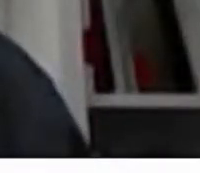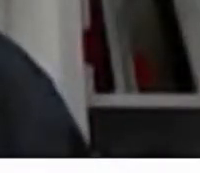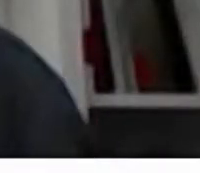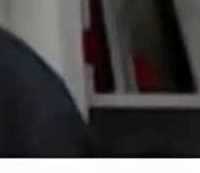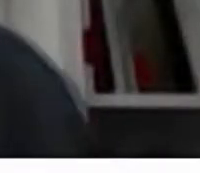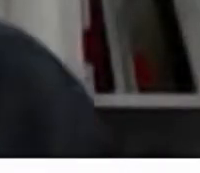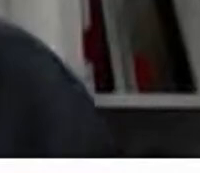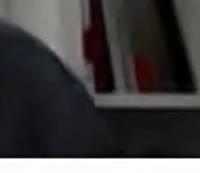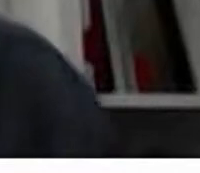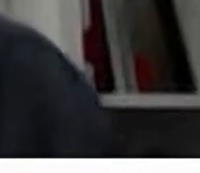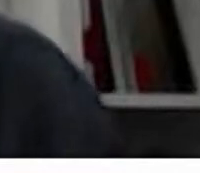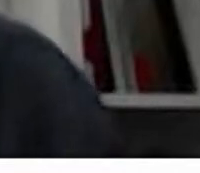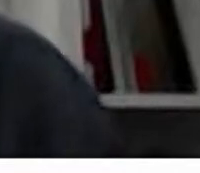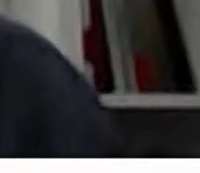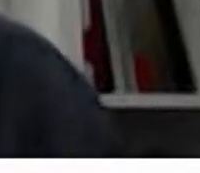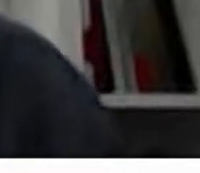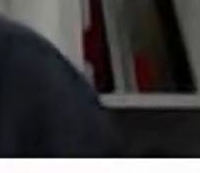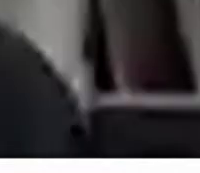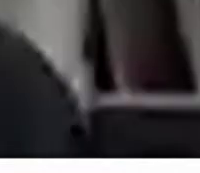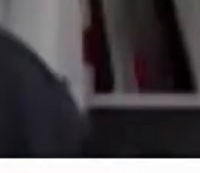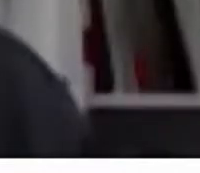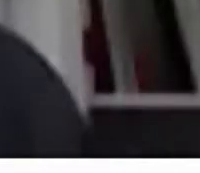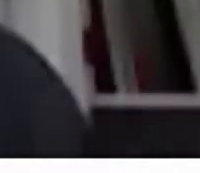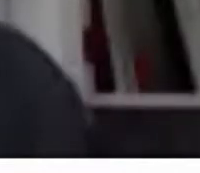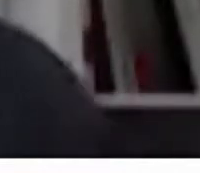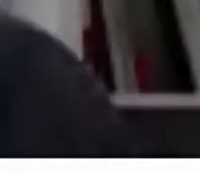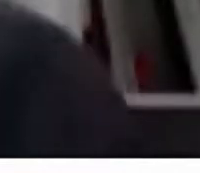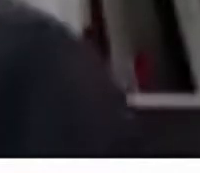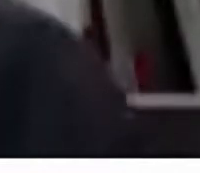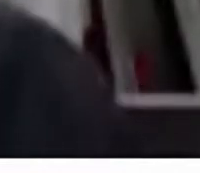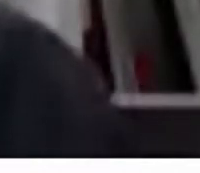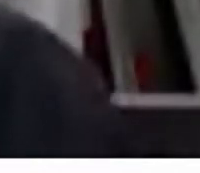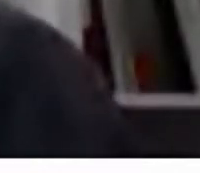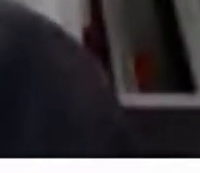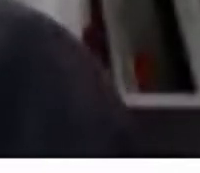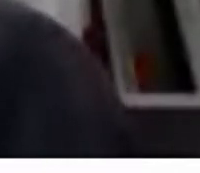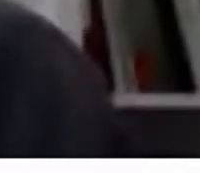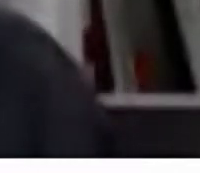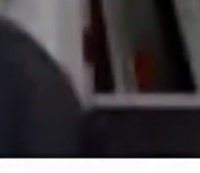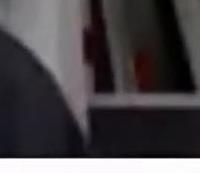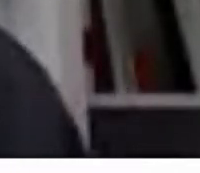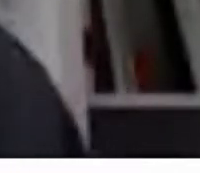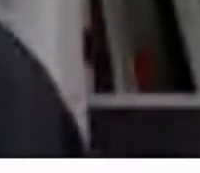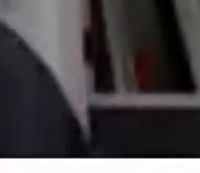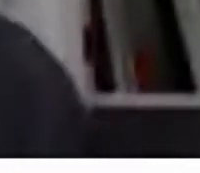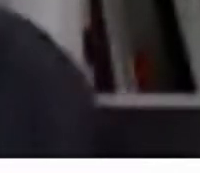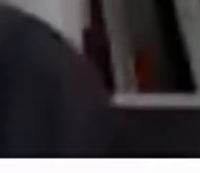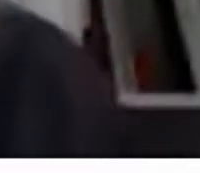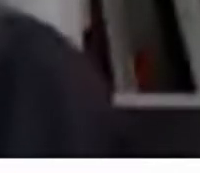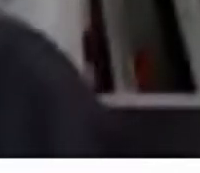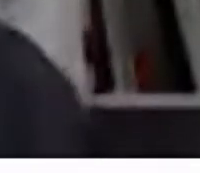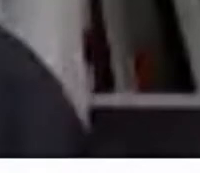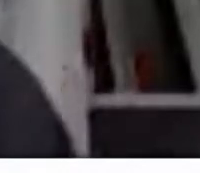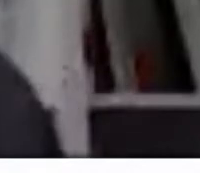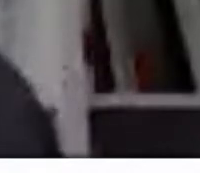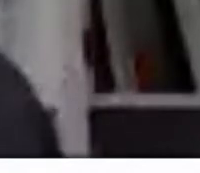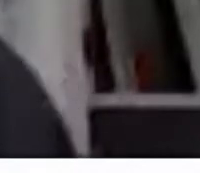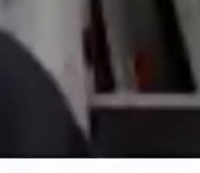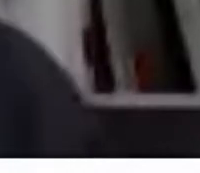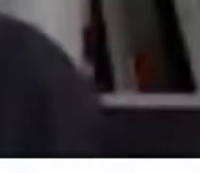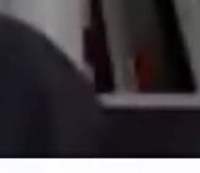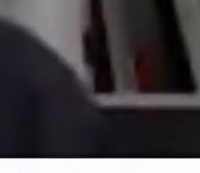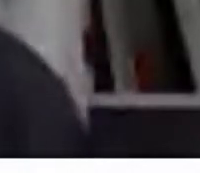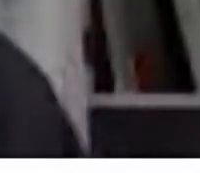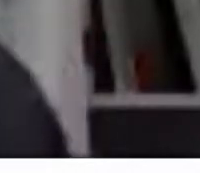se entienda que acá no es una cuestión de la extranjerización de nuestra producción. Acá hay una cadena. Acá hay reglas